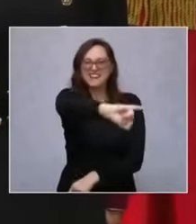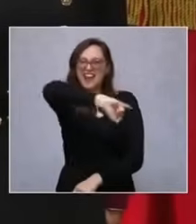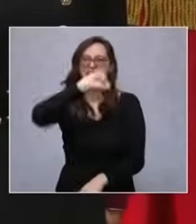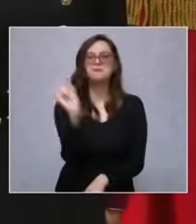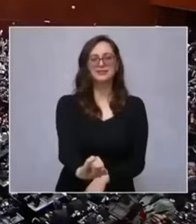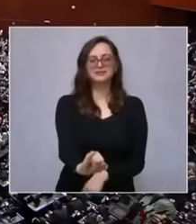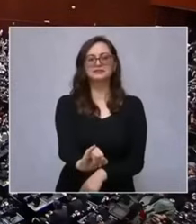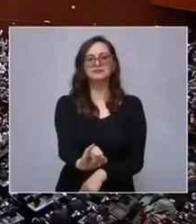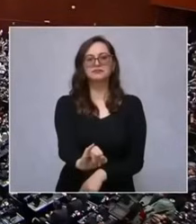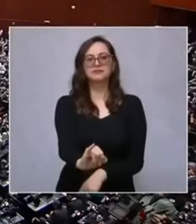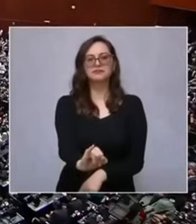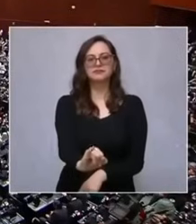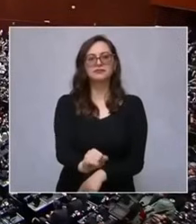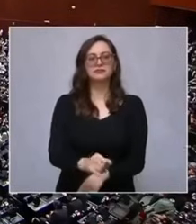arrebatar.